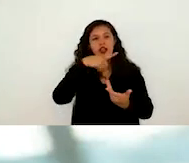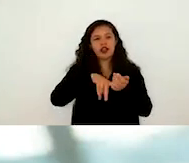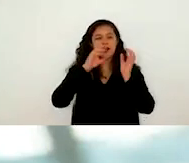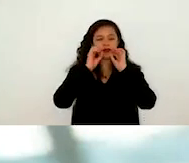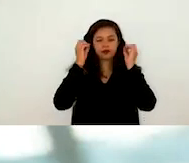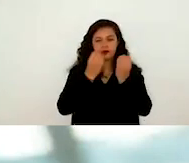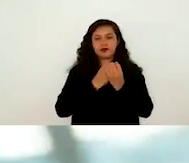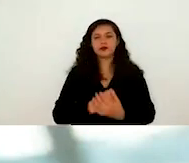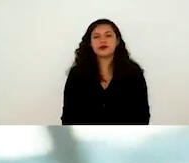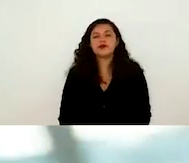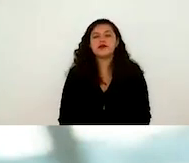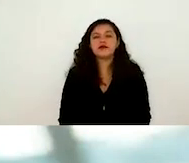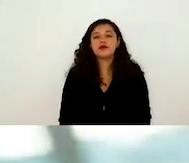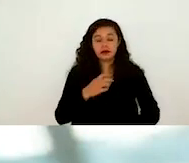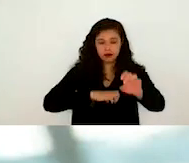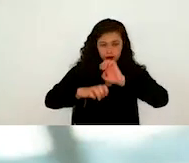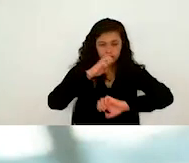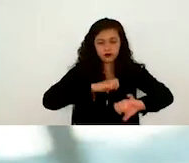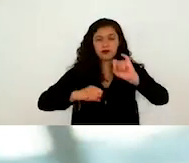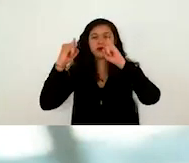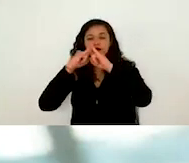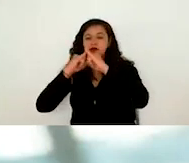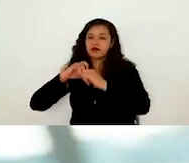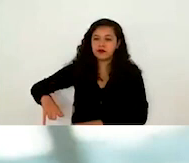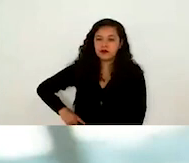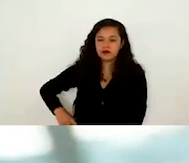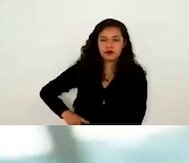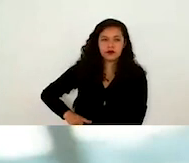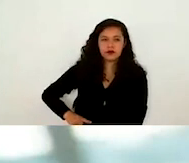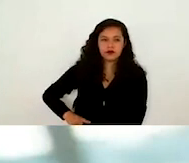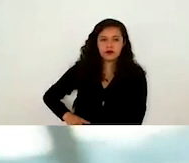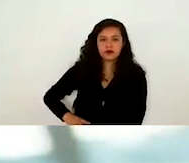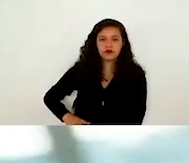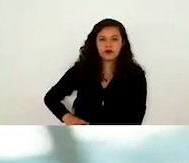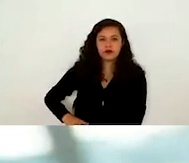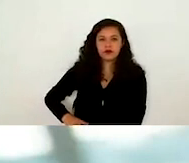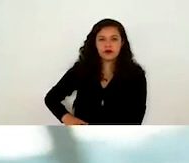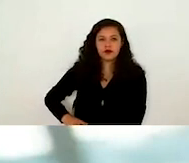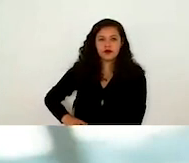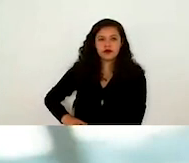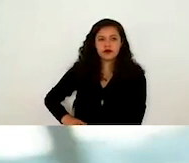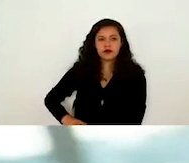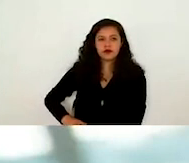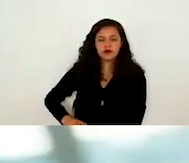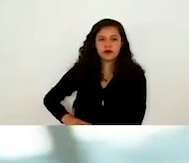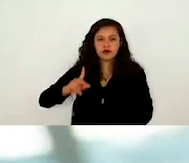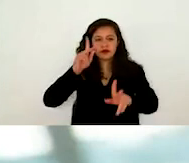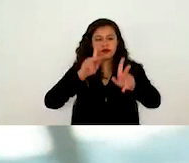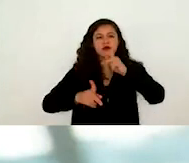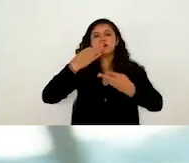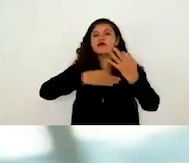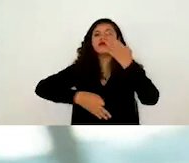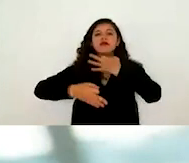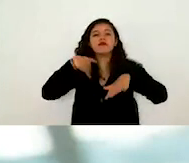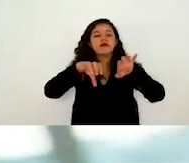hablamos de empresas hablamos de instituciones gubernamentales hablamos de donde quiera se hagan los